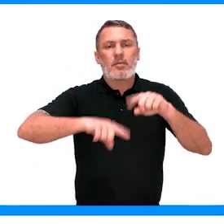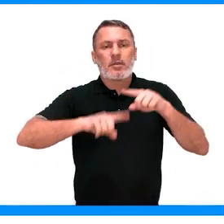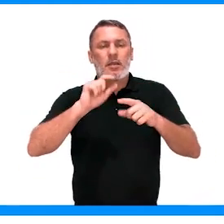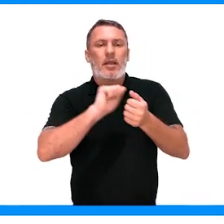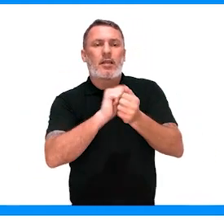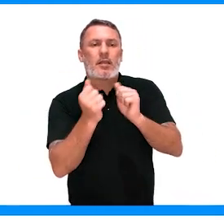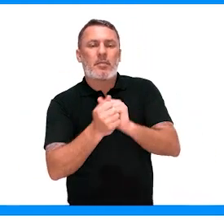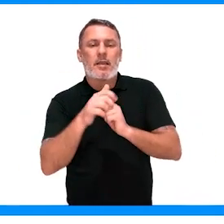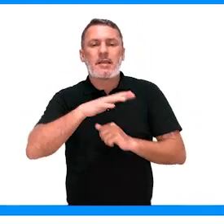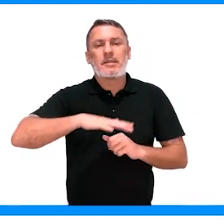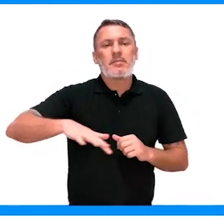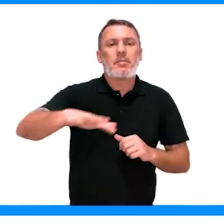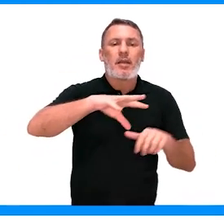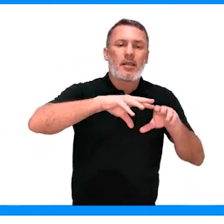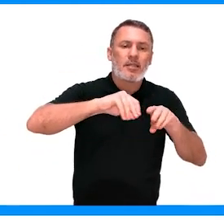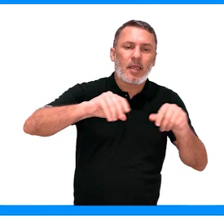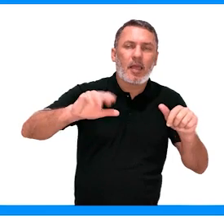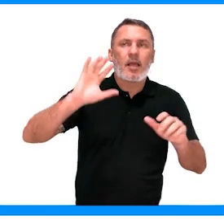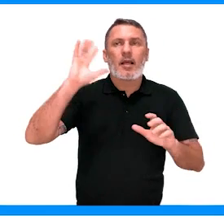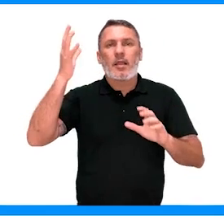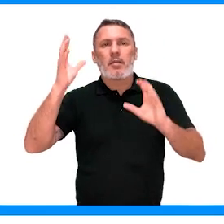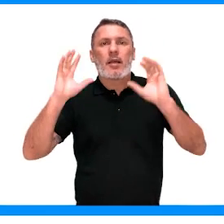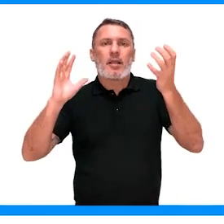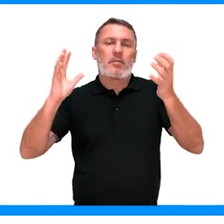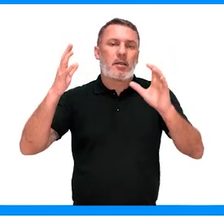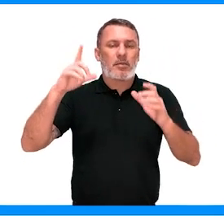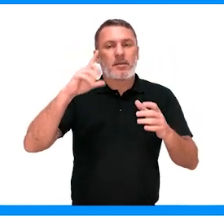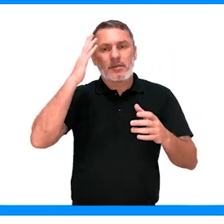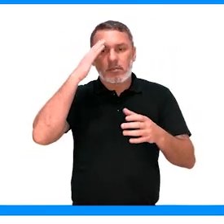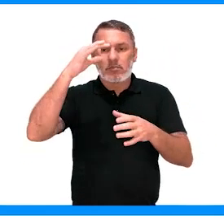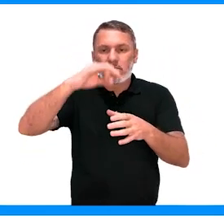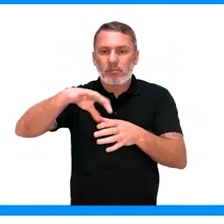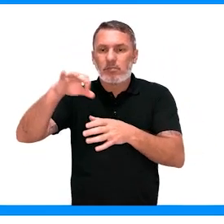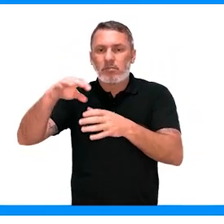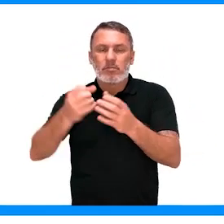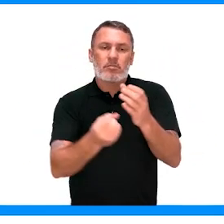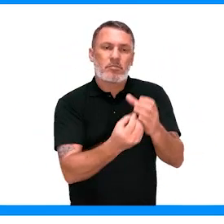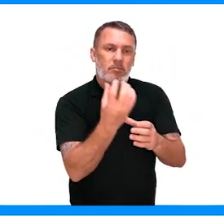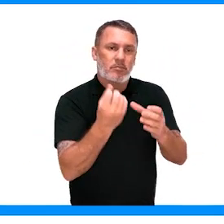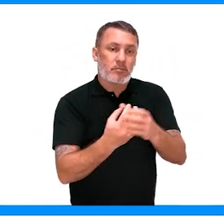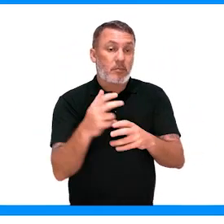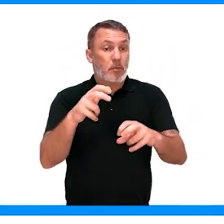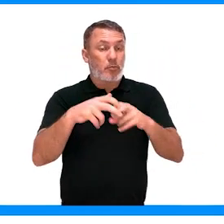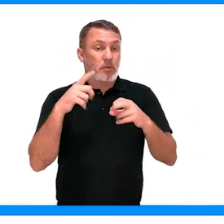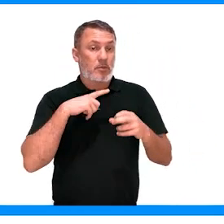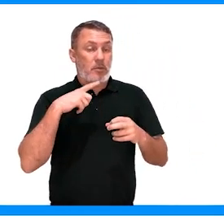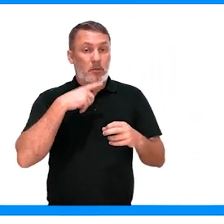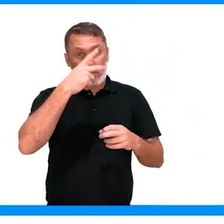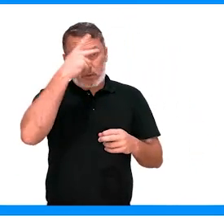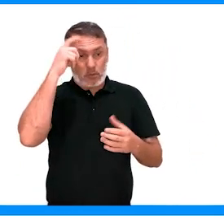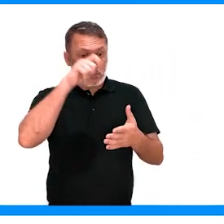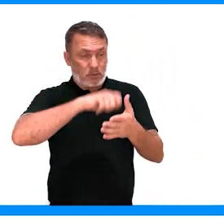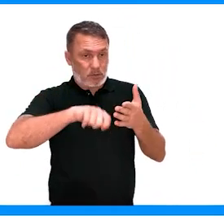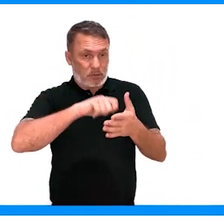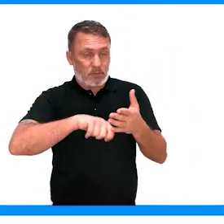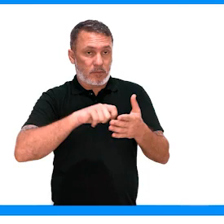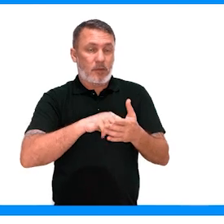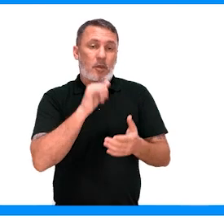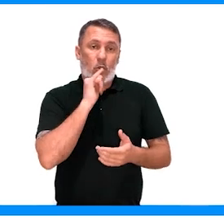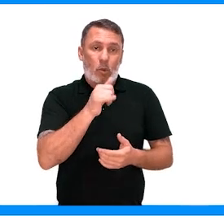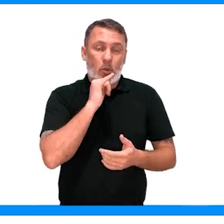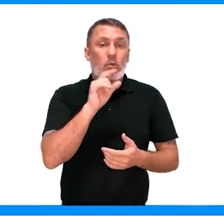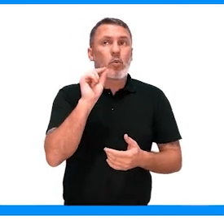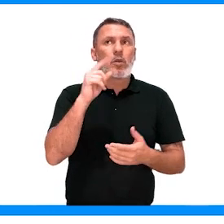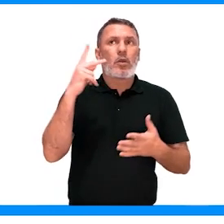a los diversos espacios geográficos y climáticos. Al respecto, el cronista Bernabé Cobo